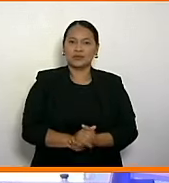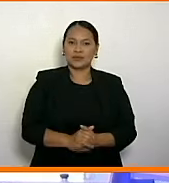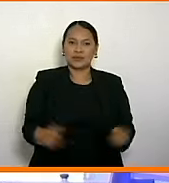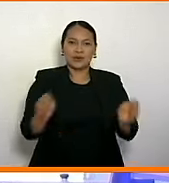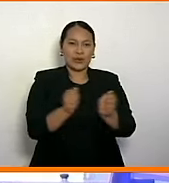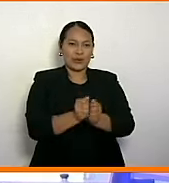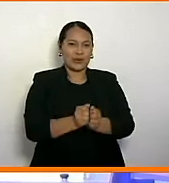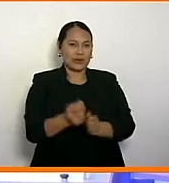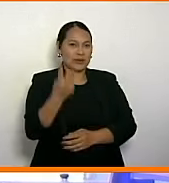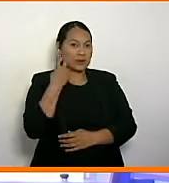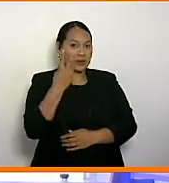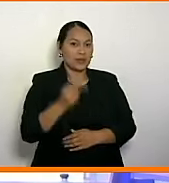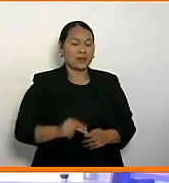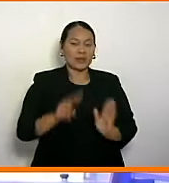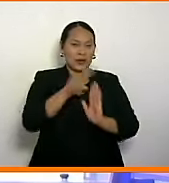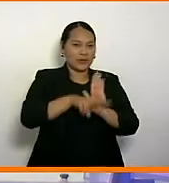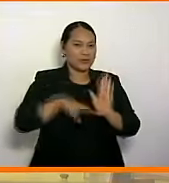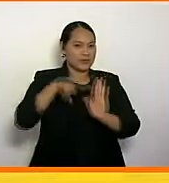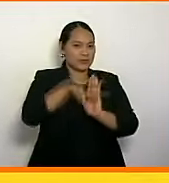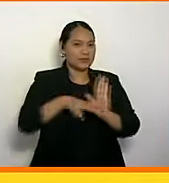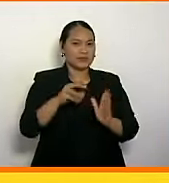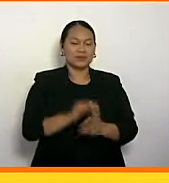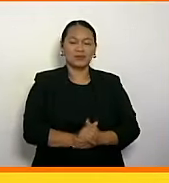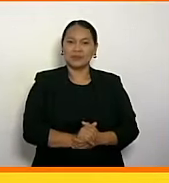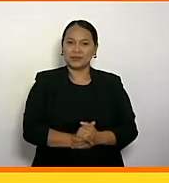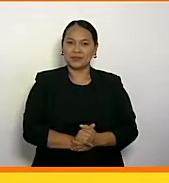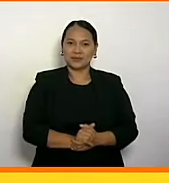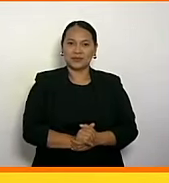Acompáñame a ver el siguiente video.